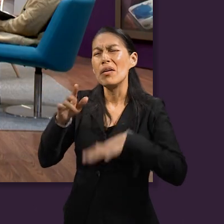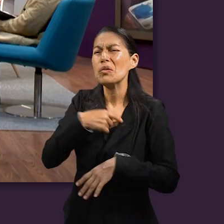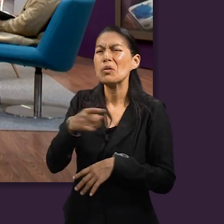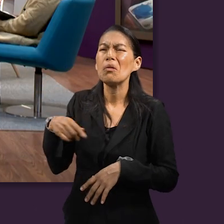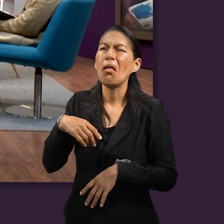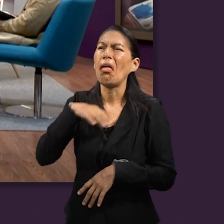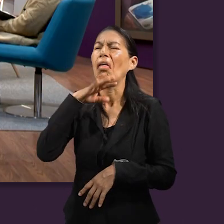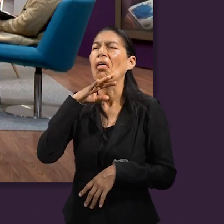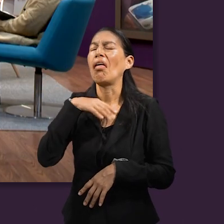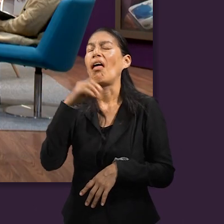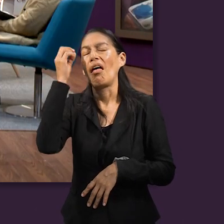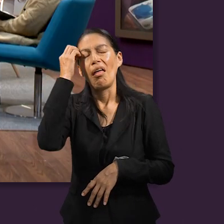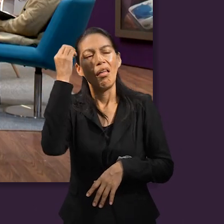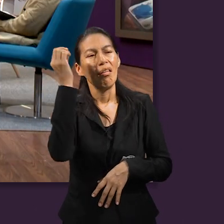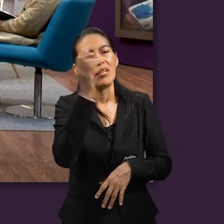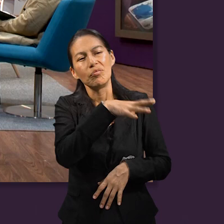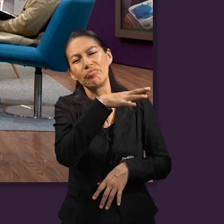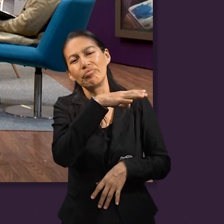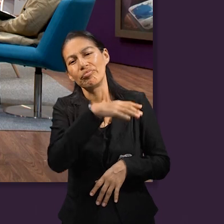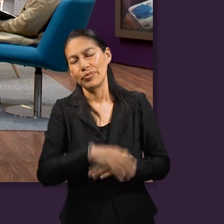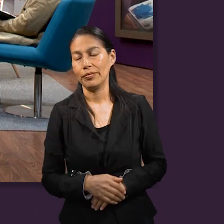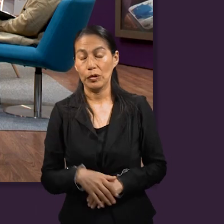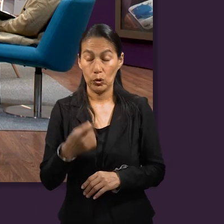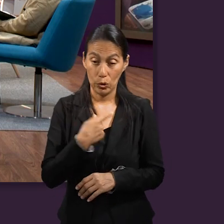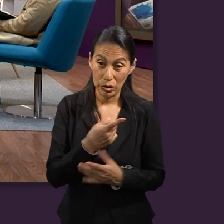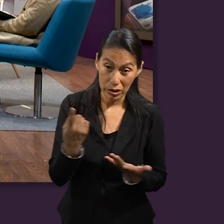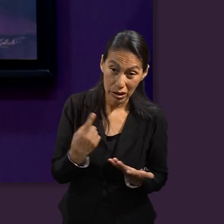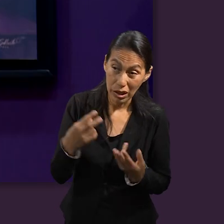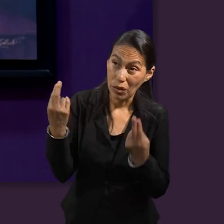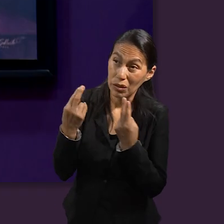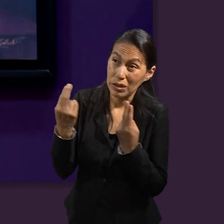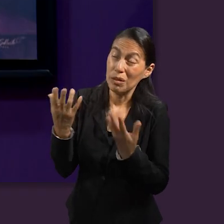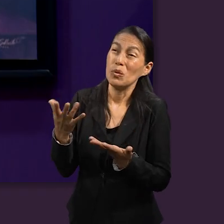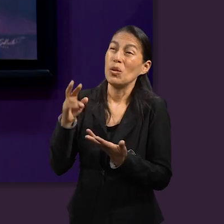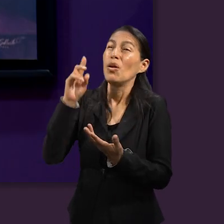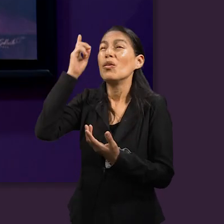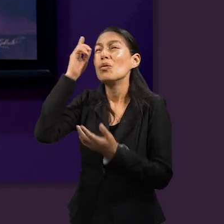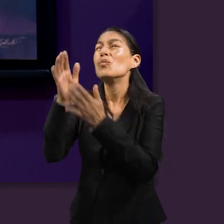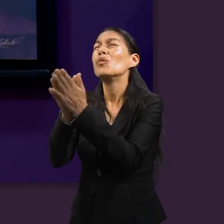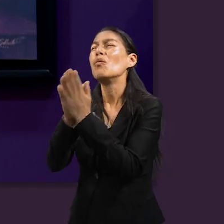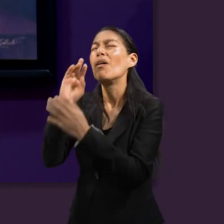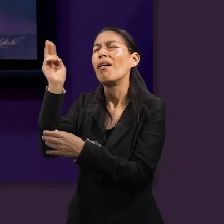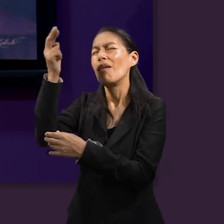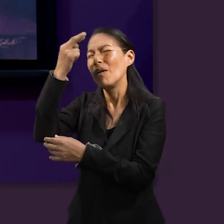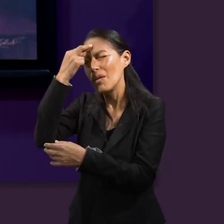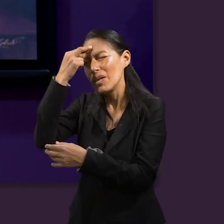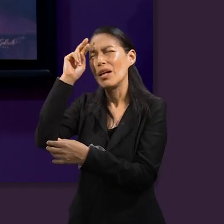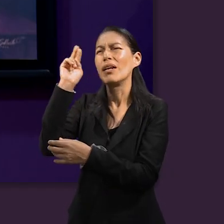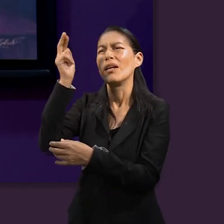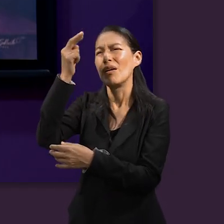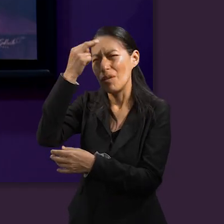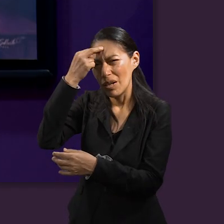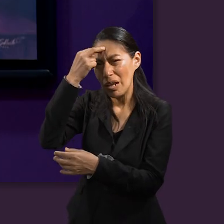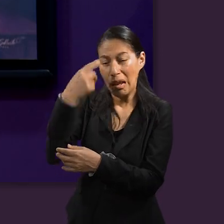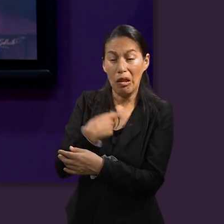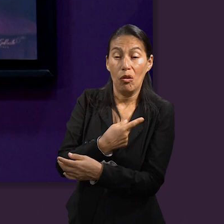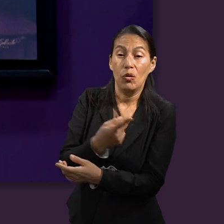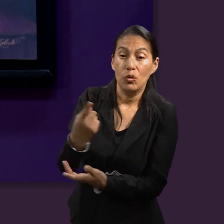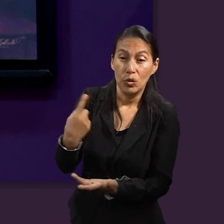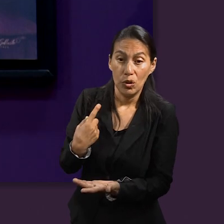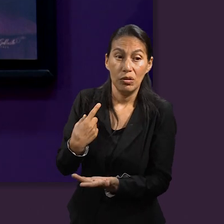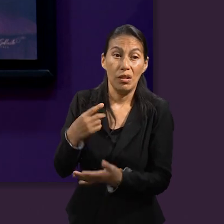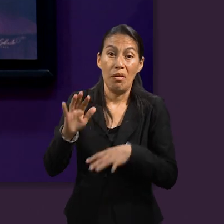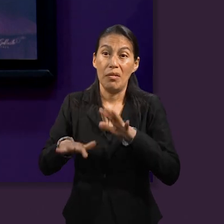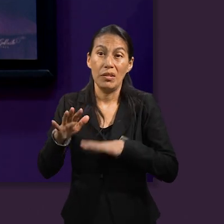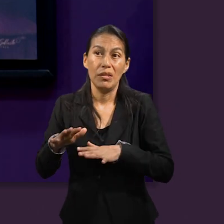olvidamos pero necesitamos que dios nueva a veces dios nos vuelve a recordar verdad y si